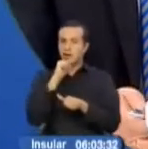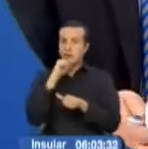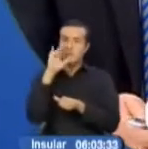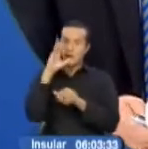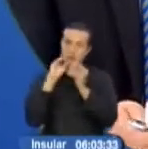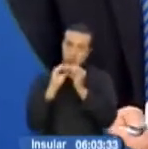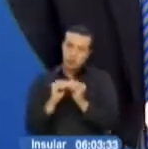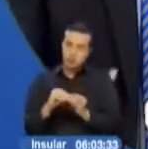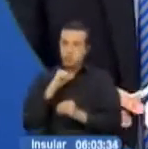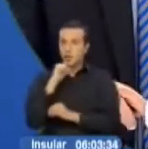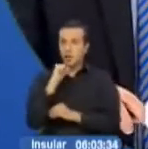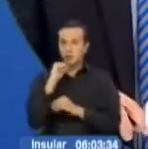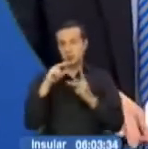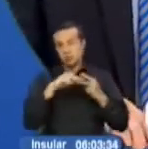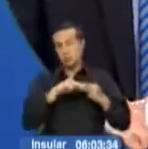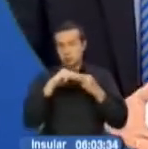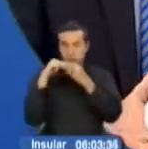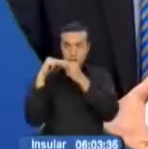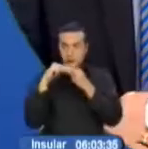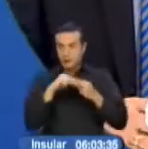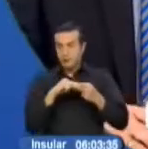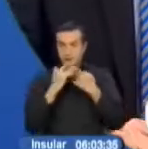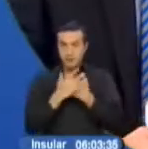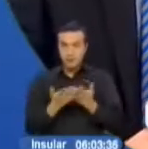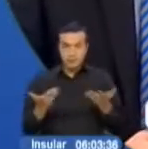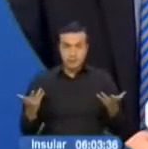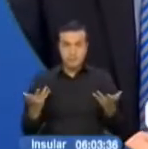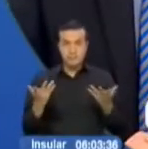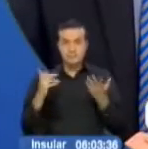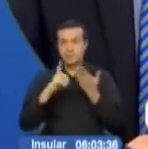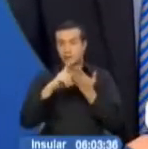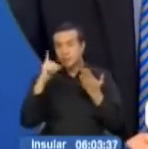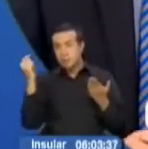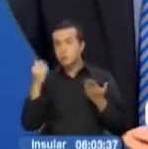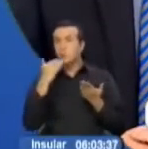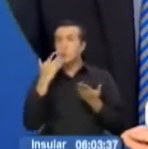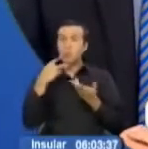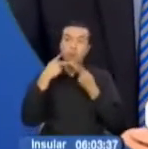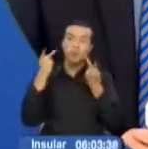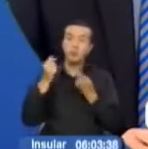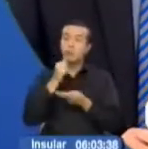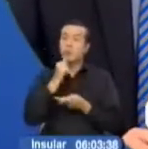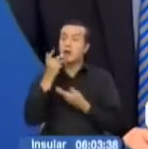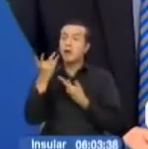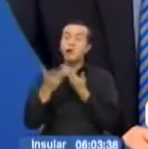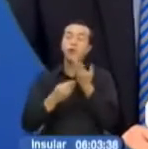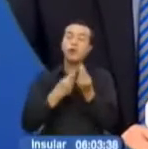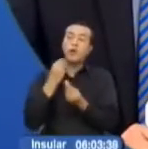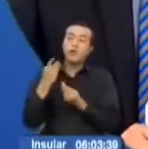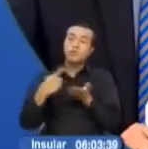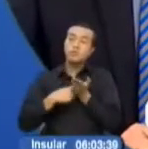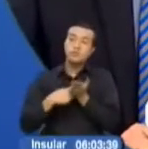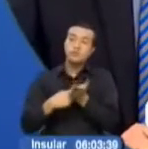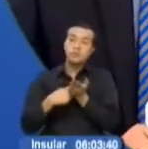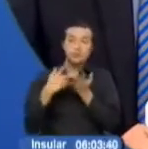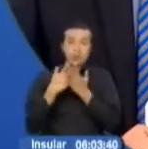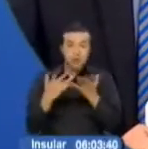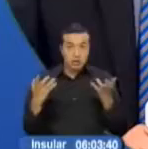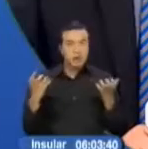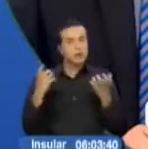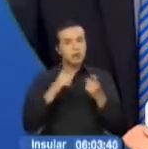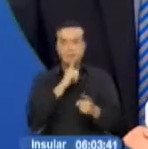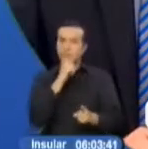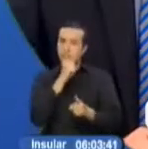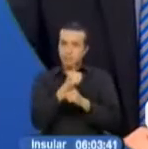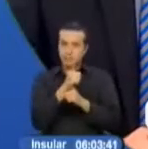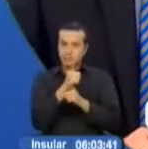preparación, relacionamiento y cómo hacerlo con el sistema financiero, sea público o privado. Entonces, con esto queremos